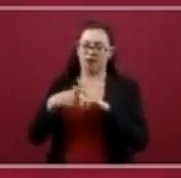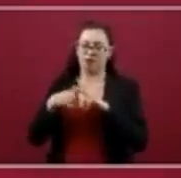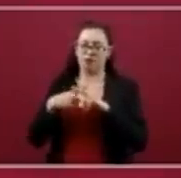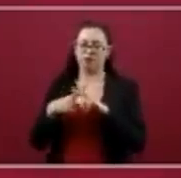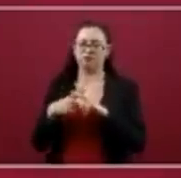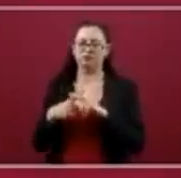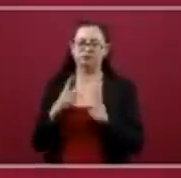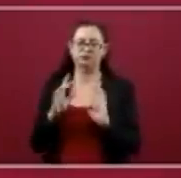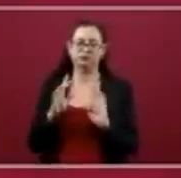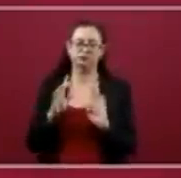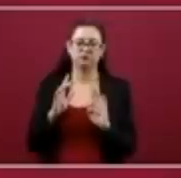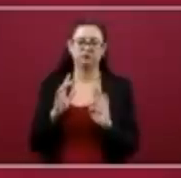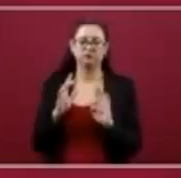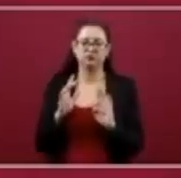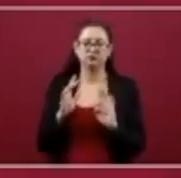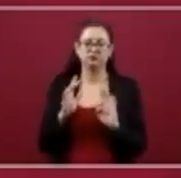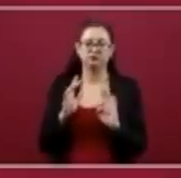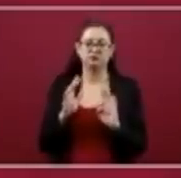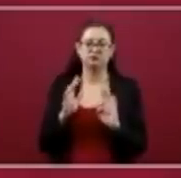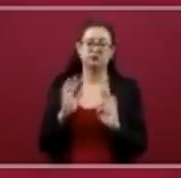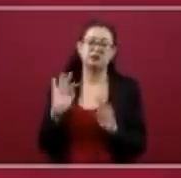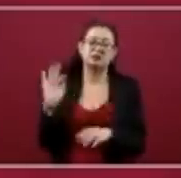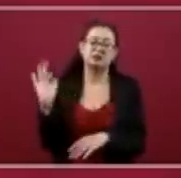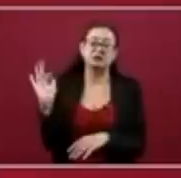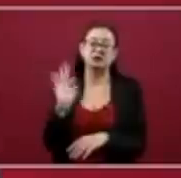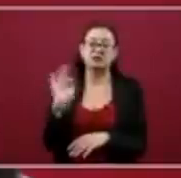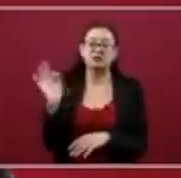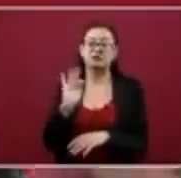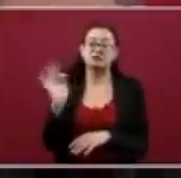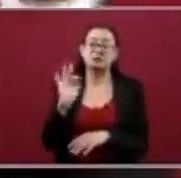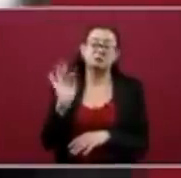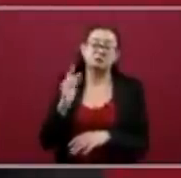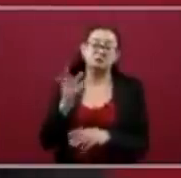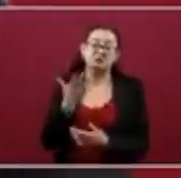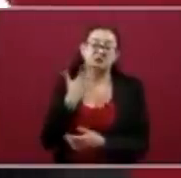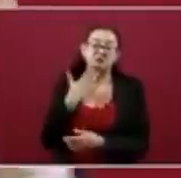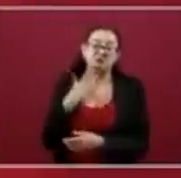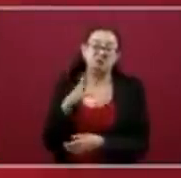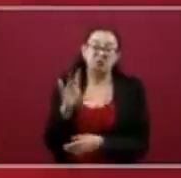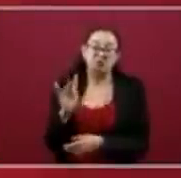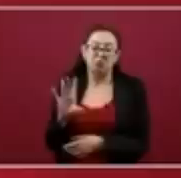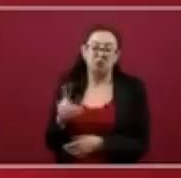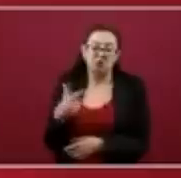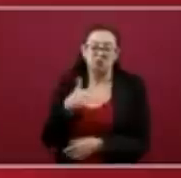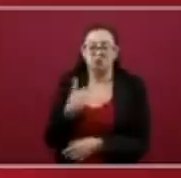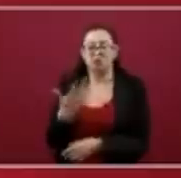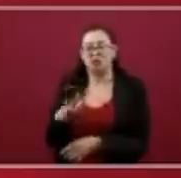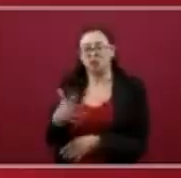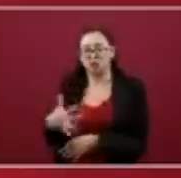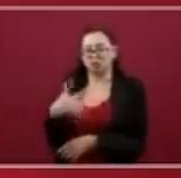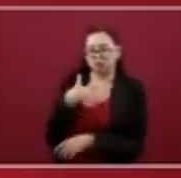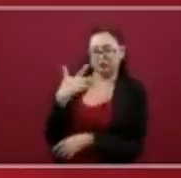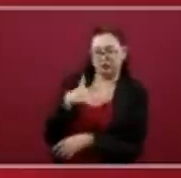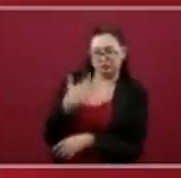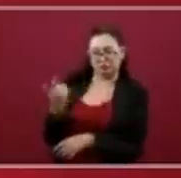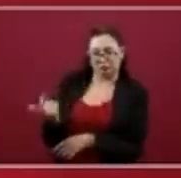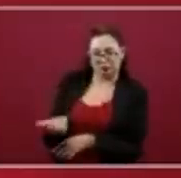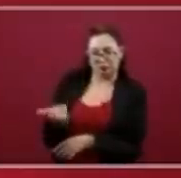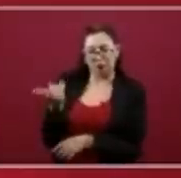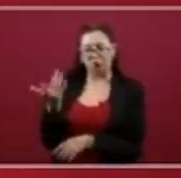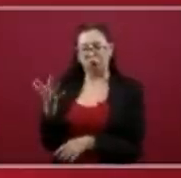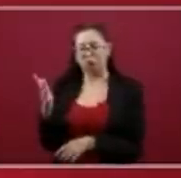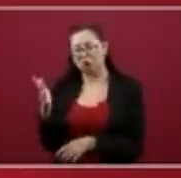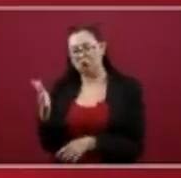que no es para tomarse en cuenta con rigor porque es una aproximación,